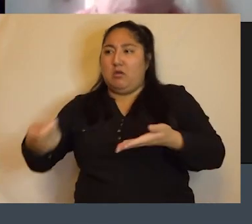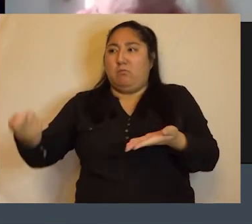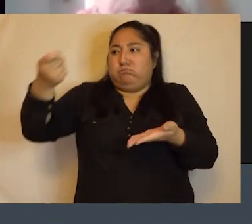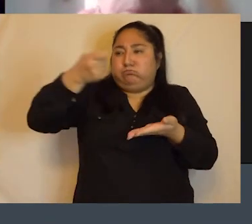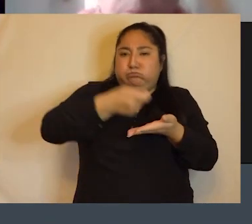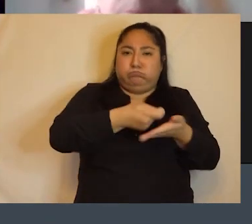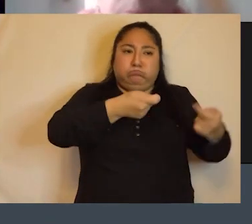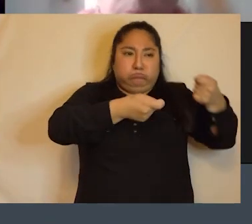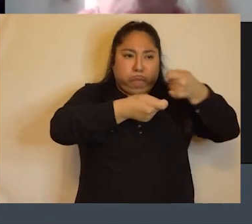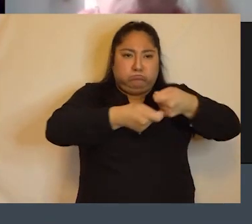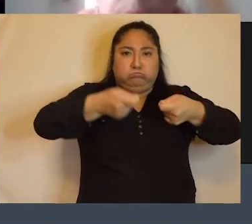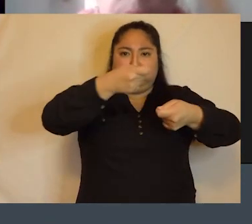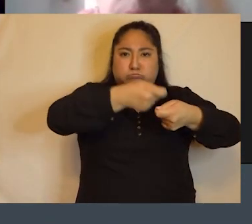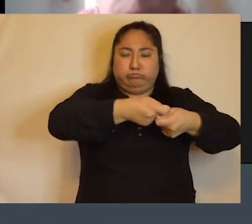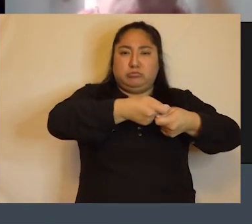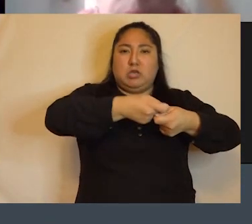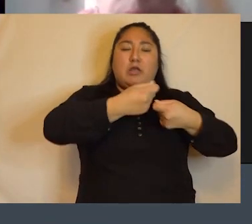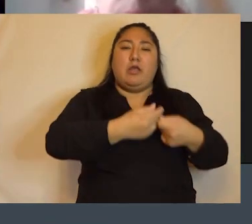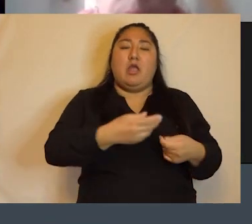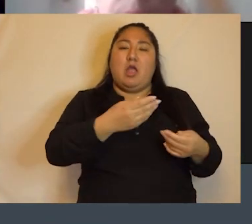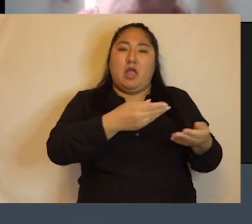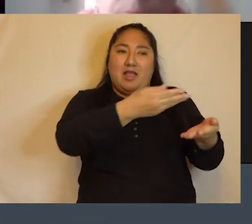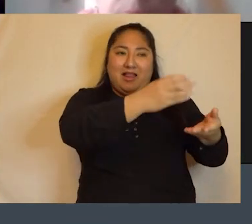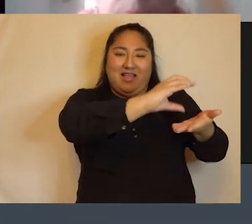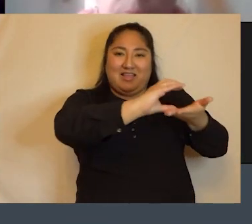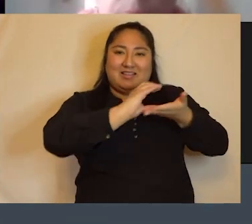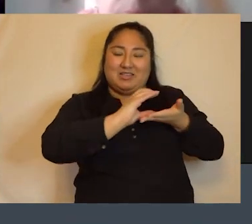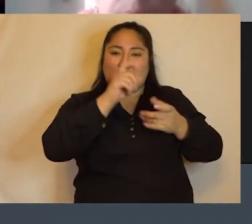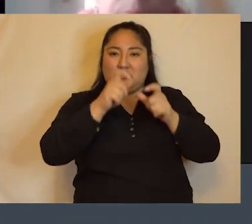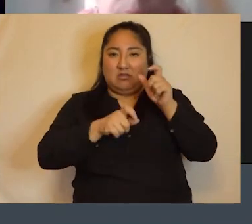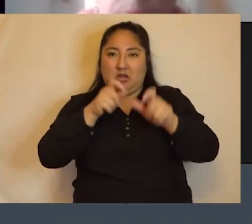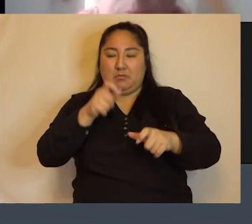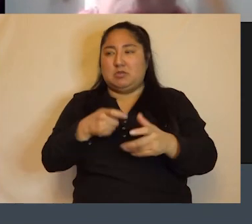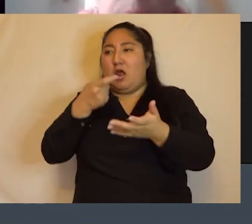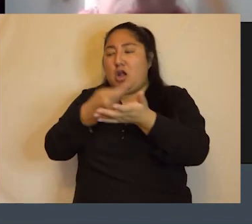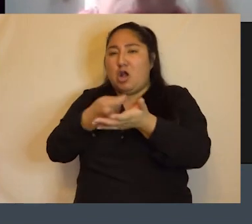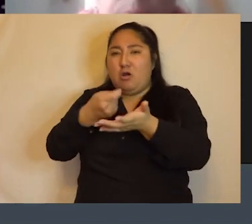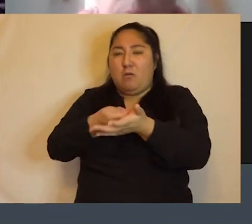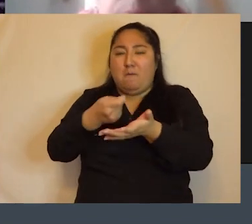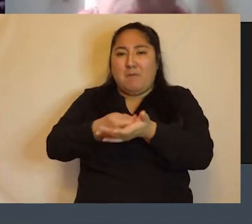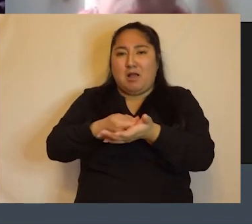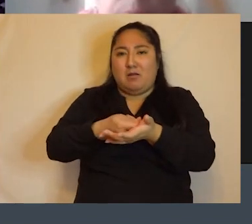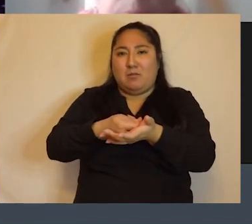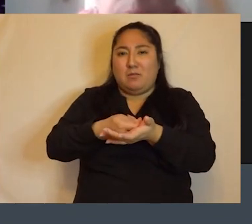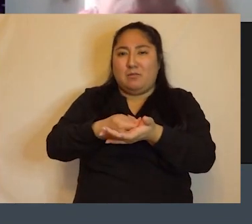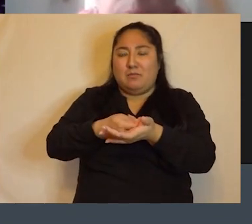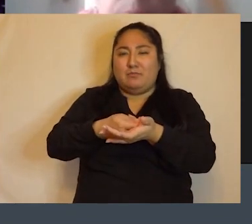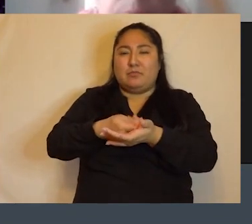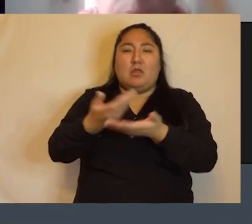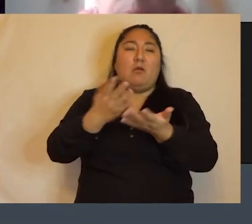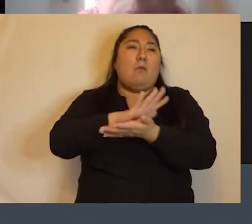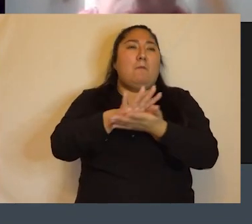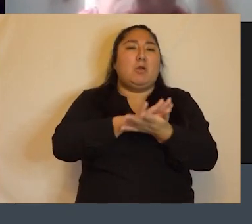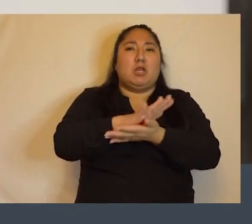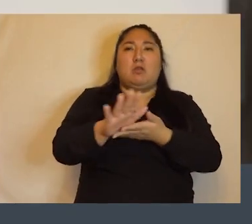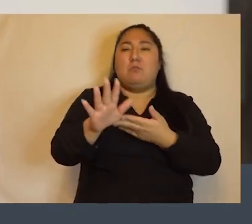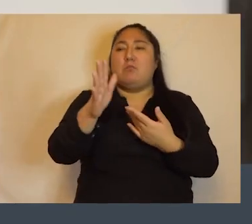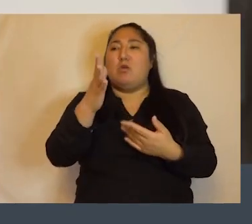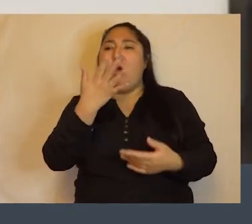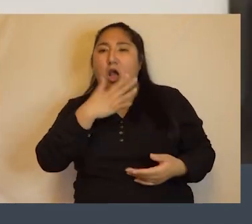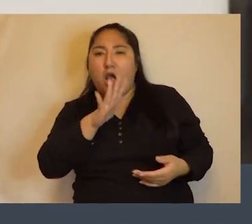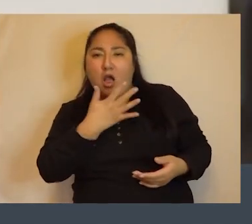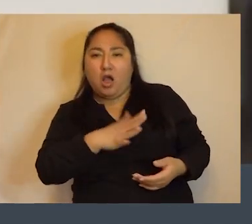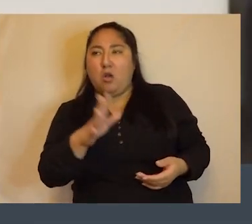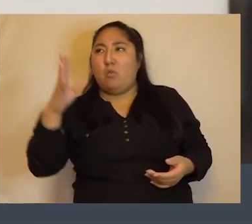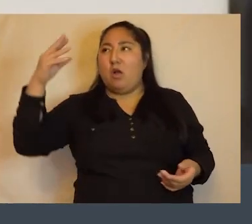cubrir rápidamente el ingreso de las personas a través del pago de los gastos comunes, como por